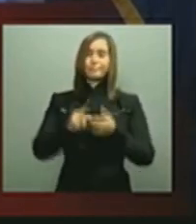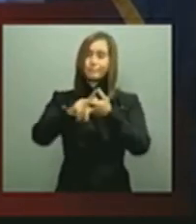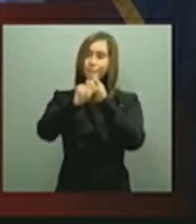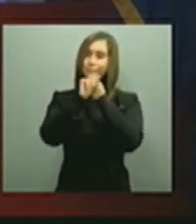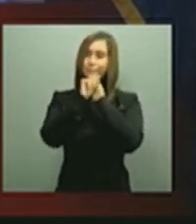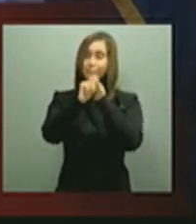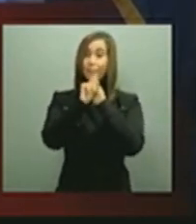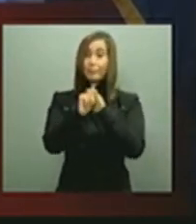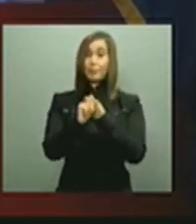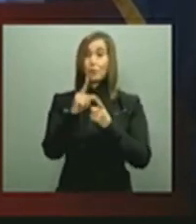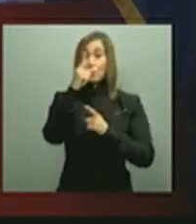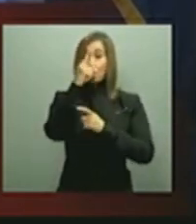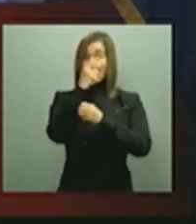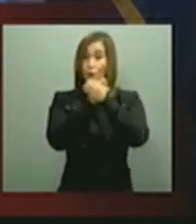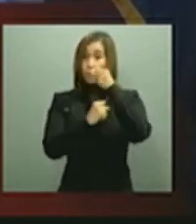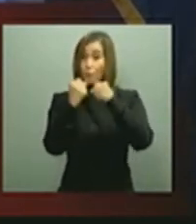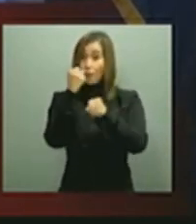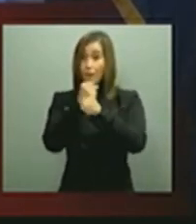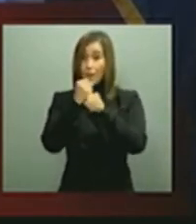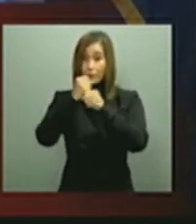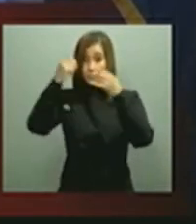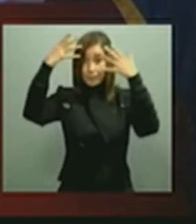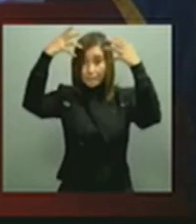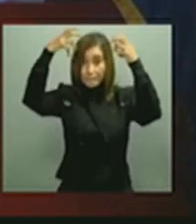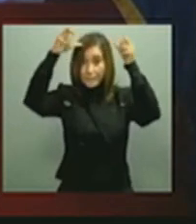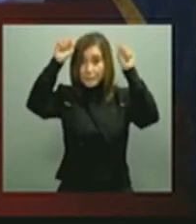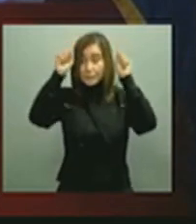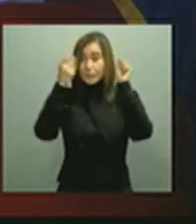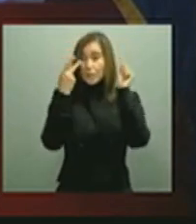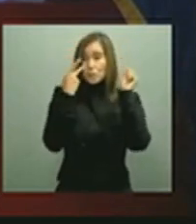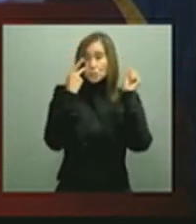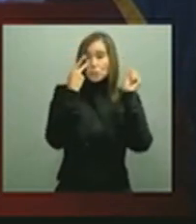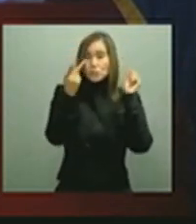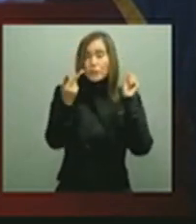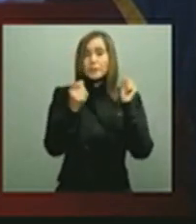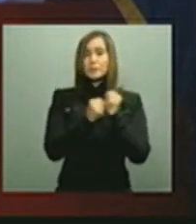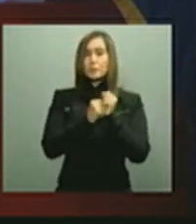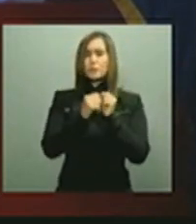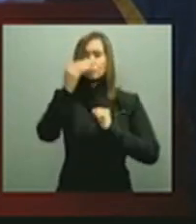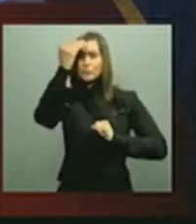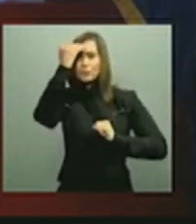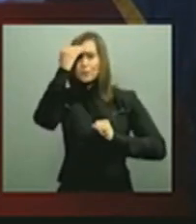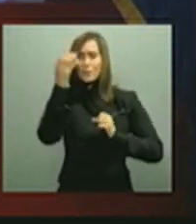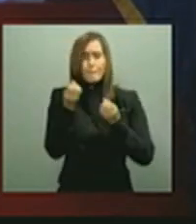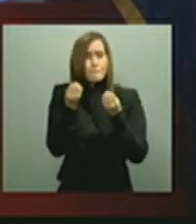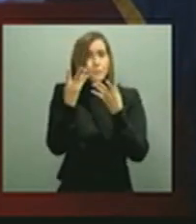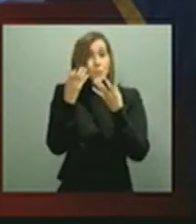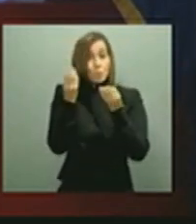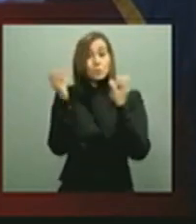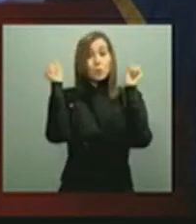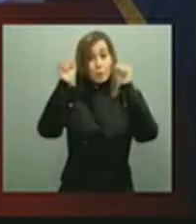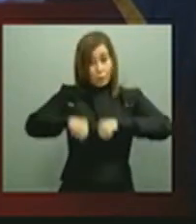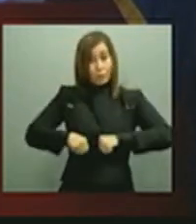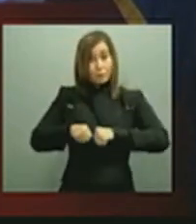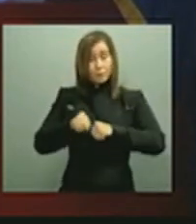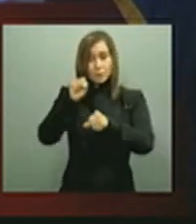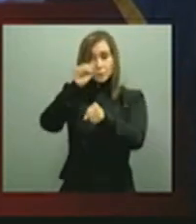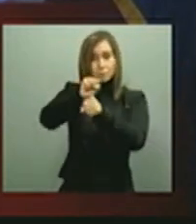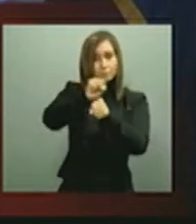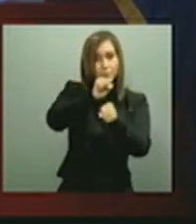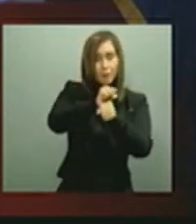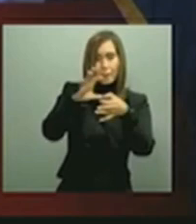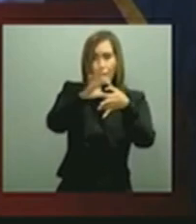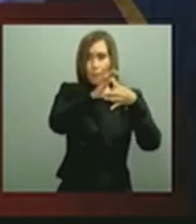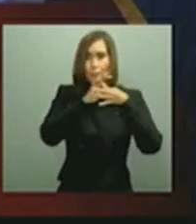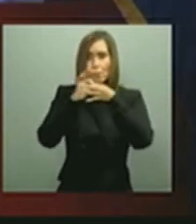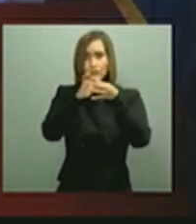de personas o entidades que con la cual se busca tener una reforma policial. También está la